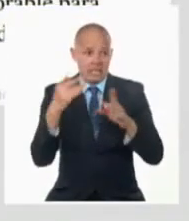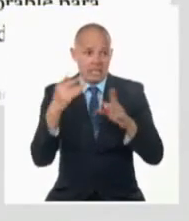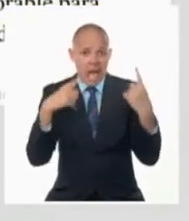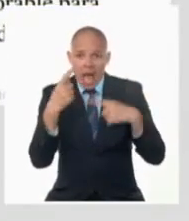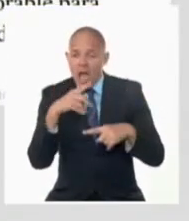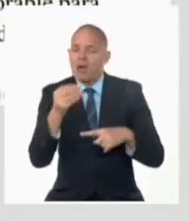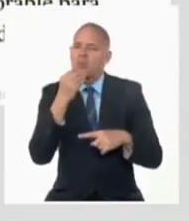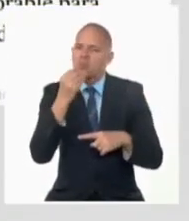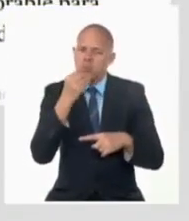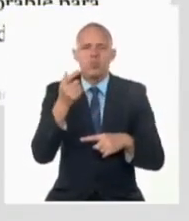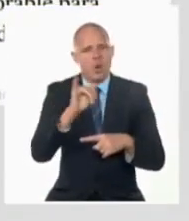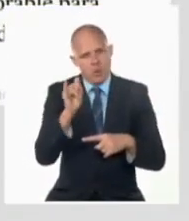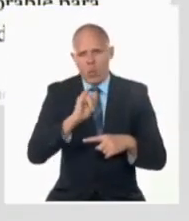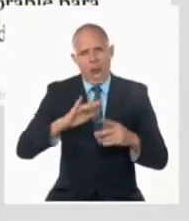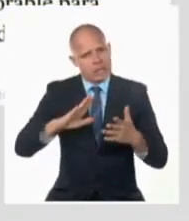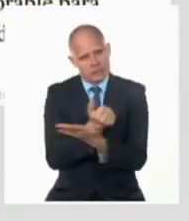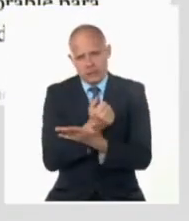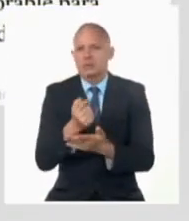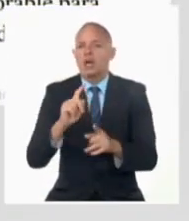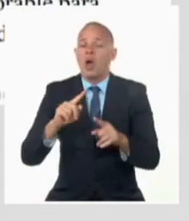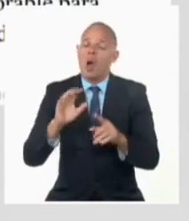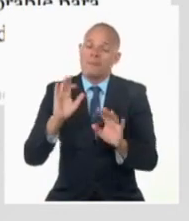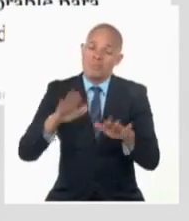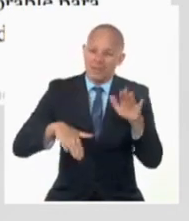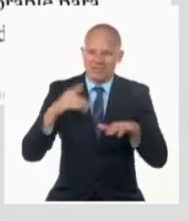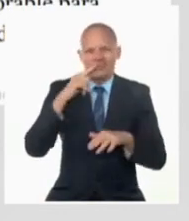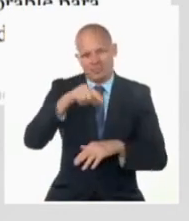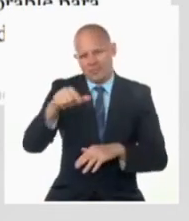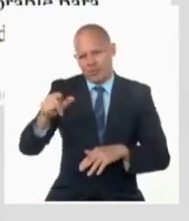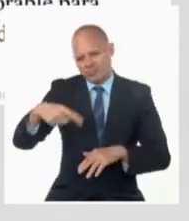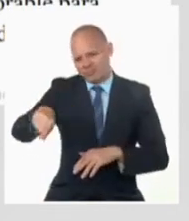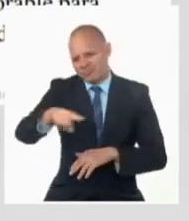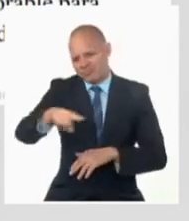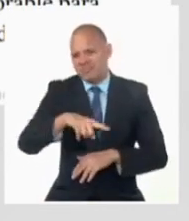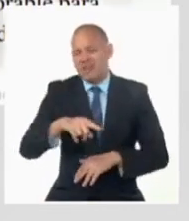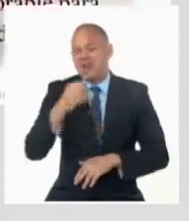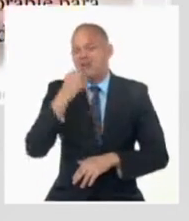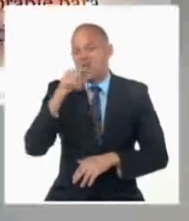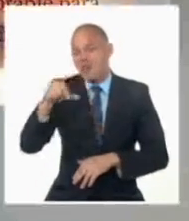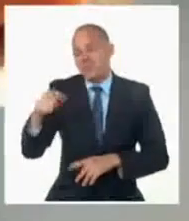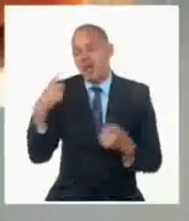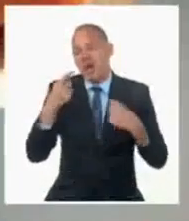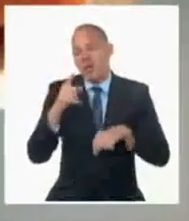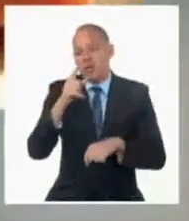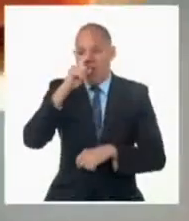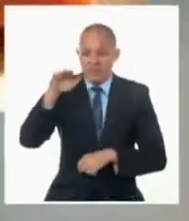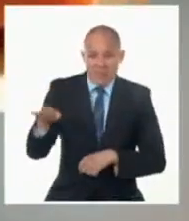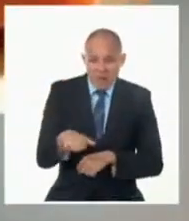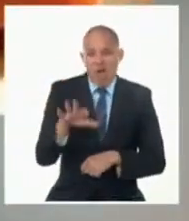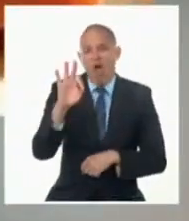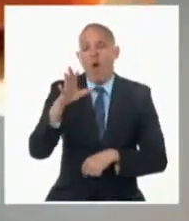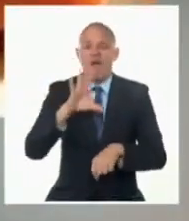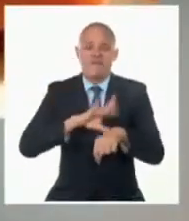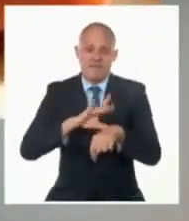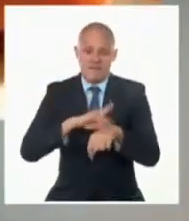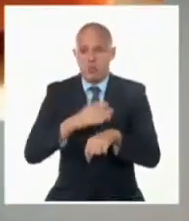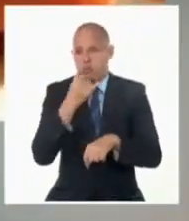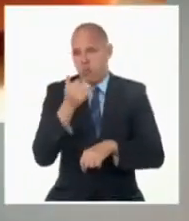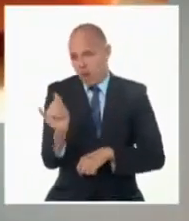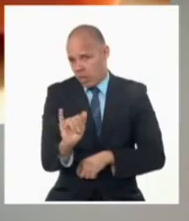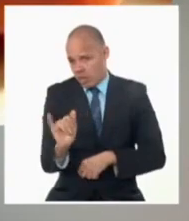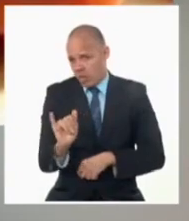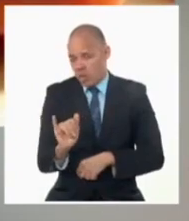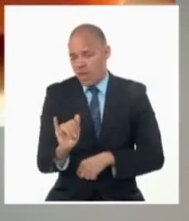caso, toda vez que pueden incurrir en estos hechos personas enfermas o menores de edad. De ahí la importancia de que la